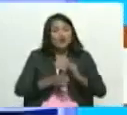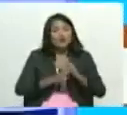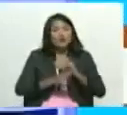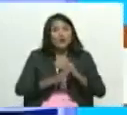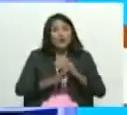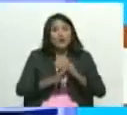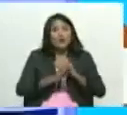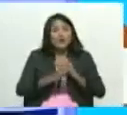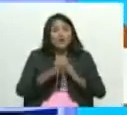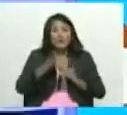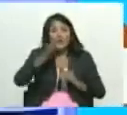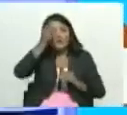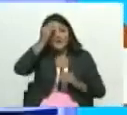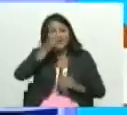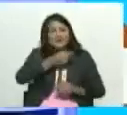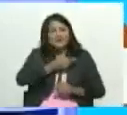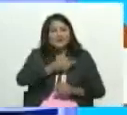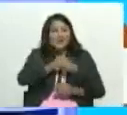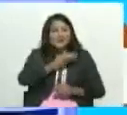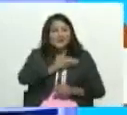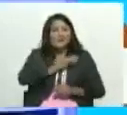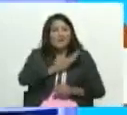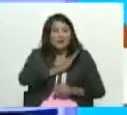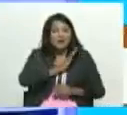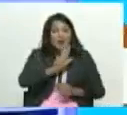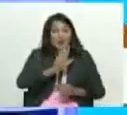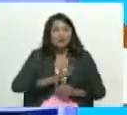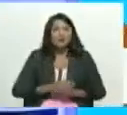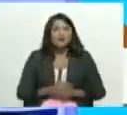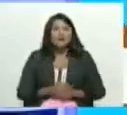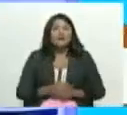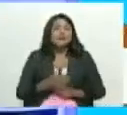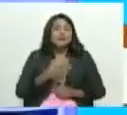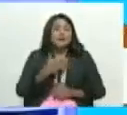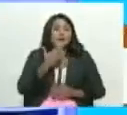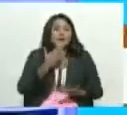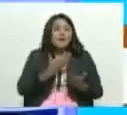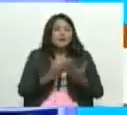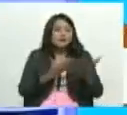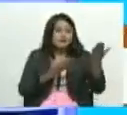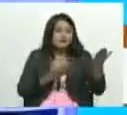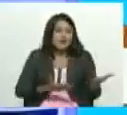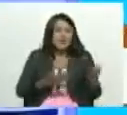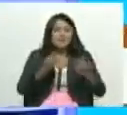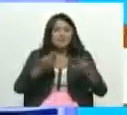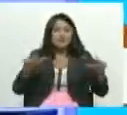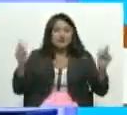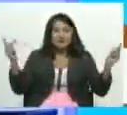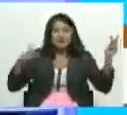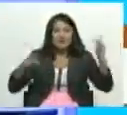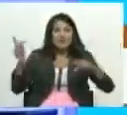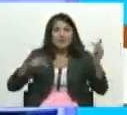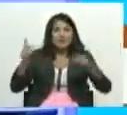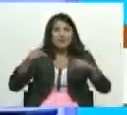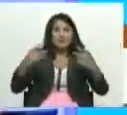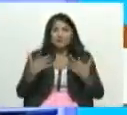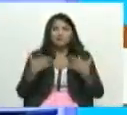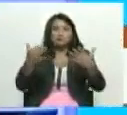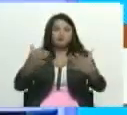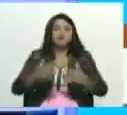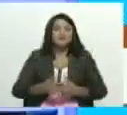he aprendido suficiente Castellano pero quisiera agradecerles a los camaradas a todos los amigos y las amigas